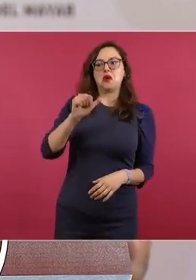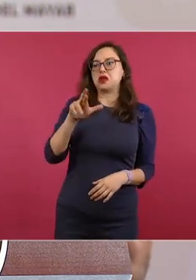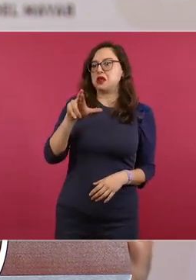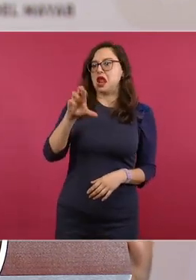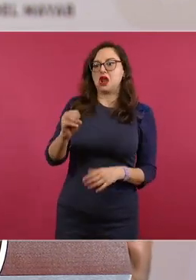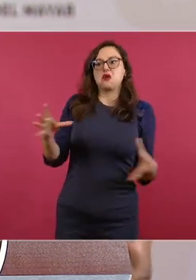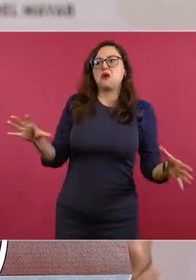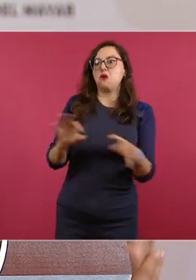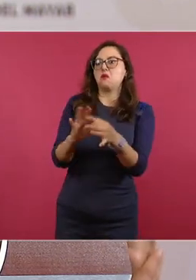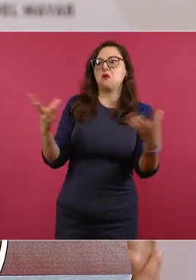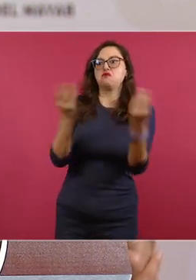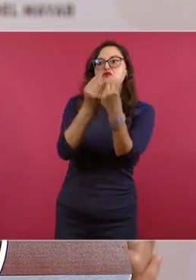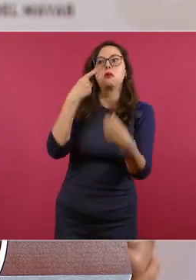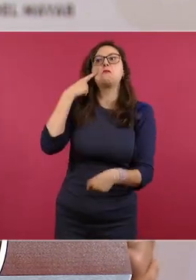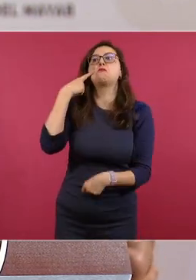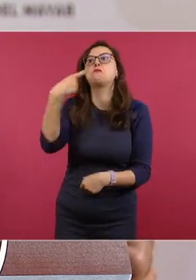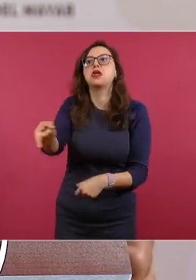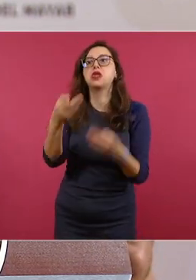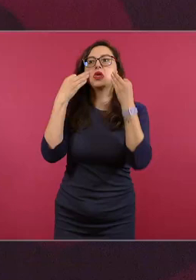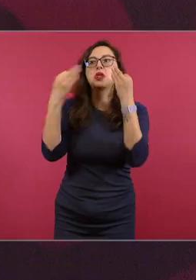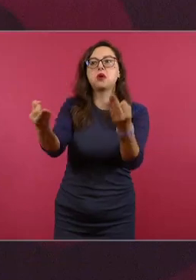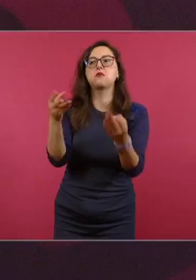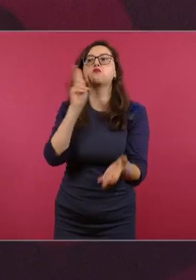con el narcotráfico.